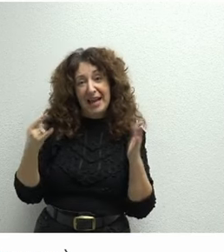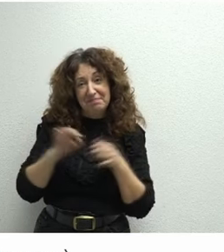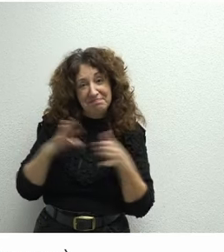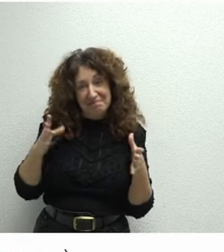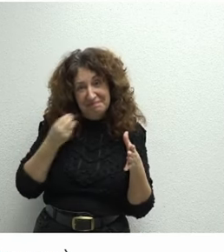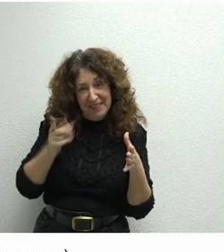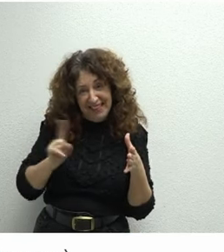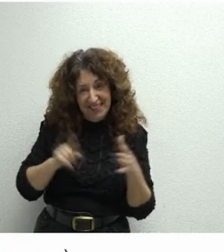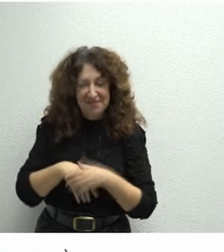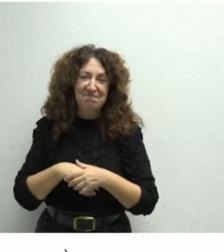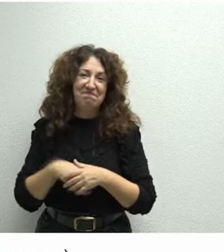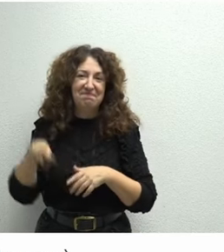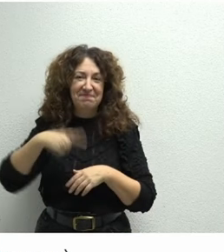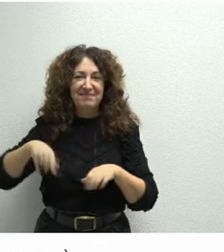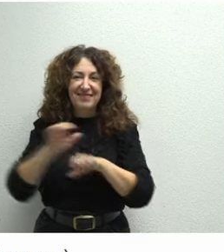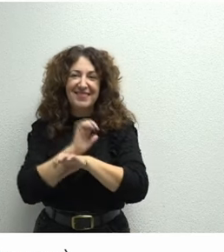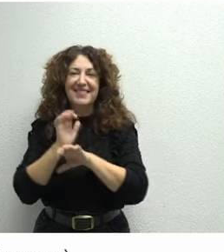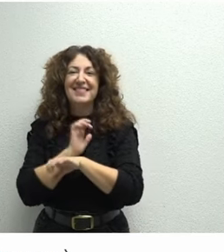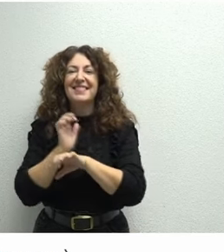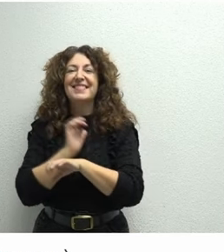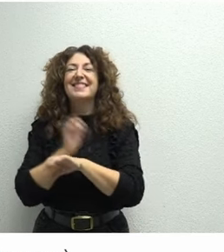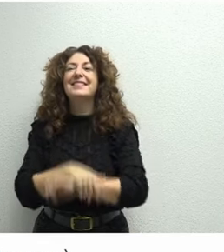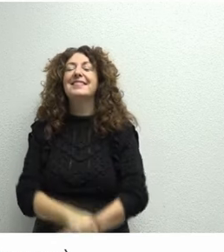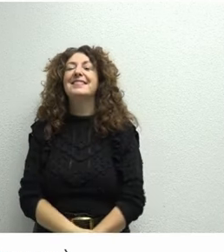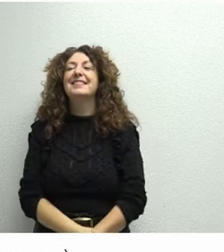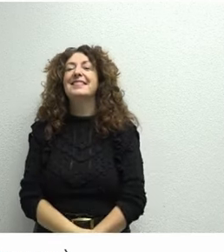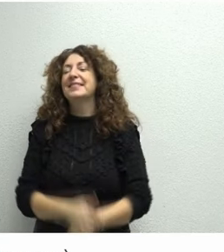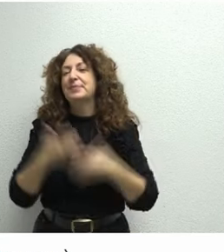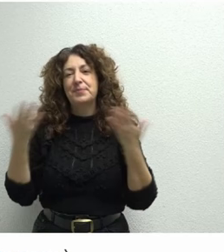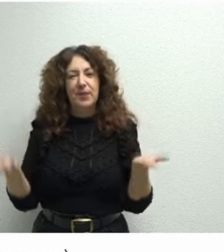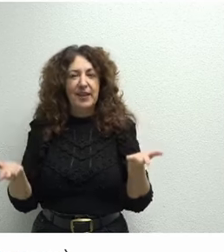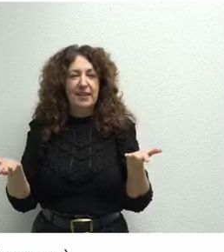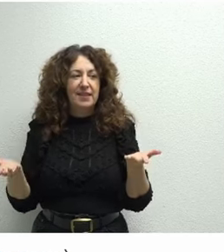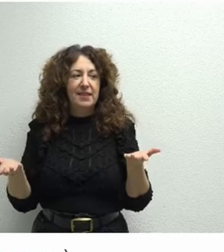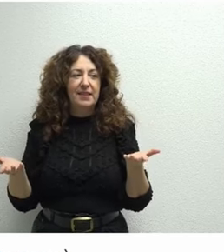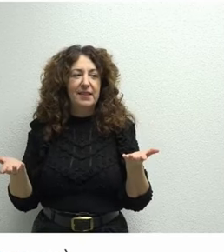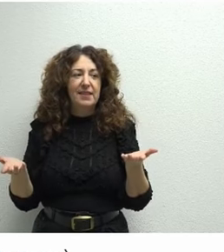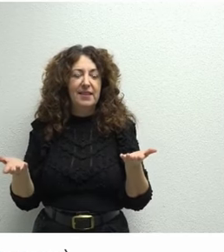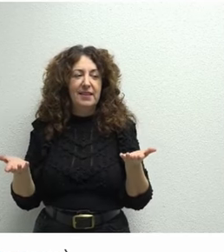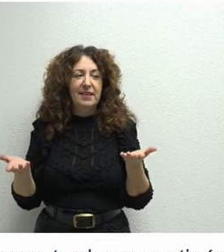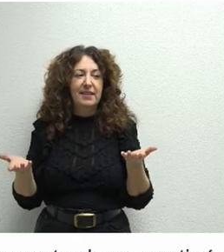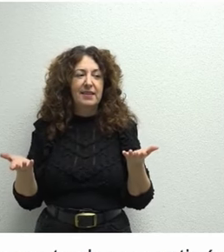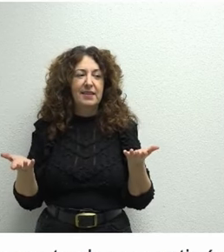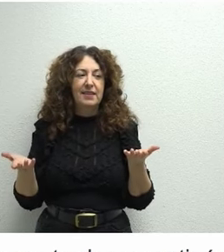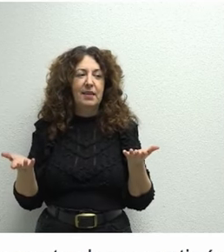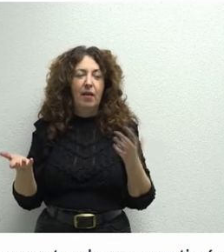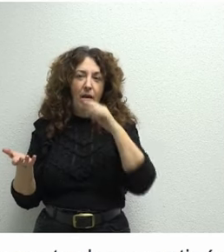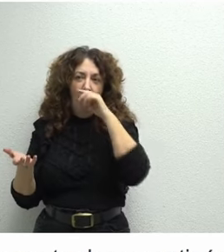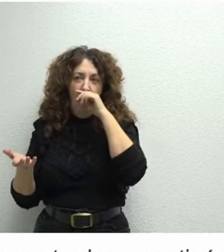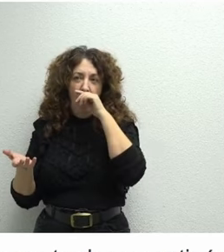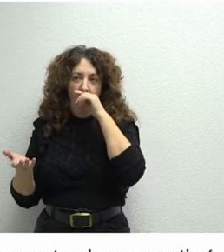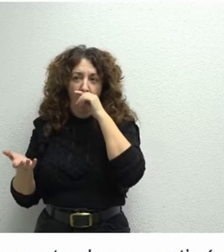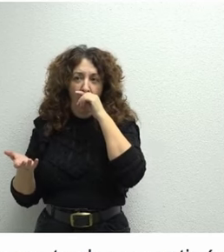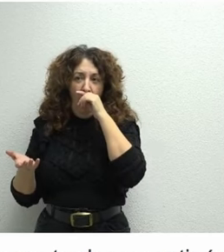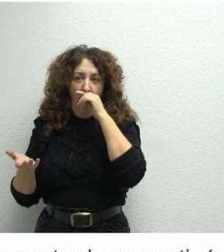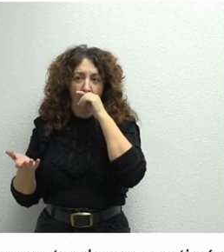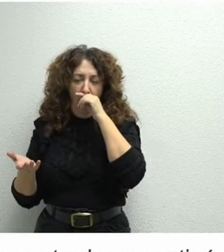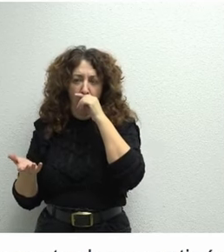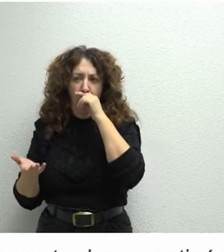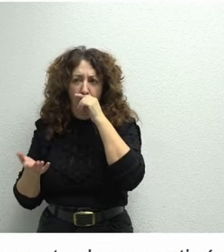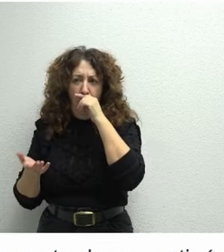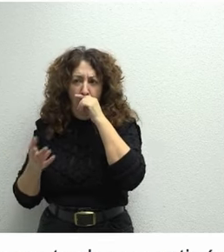tecnología Pero bueno bueno pues yo partir de primero de la de la